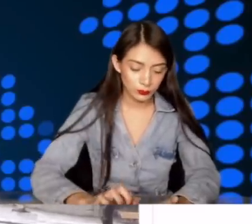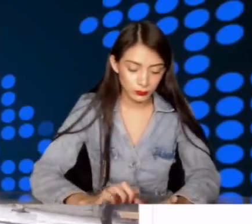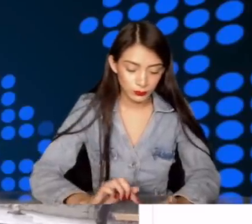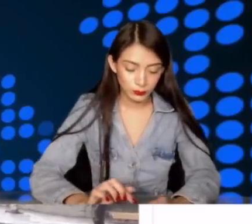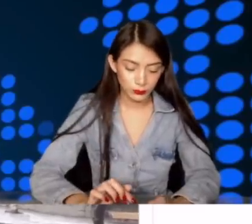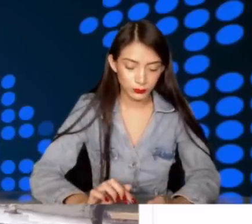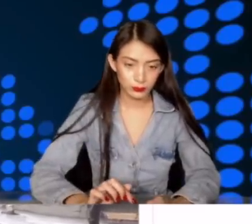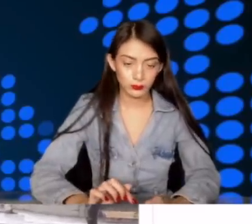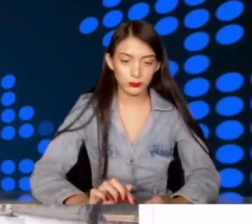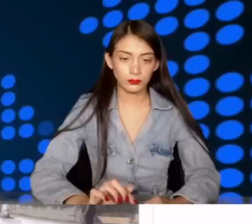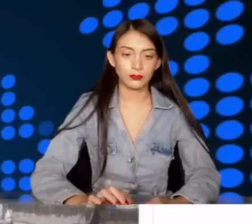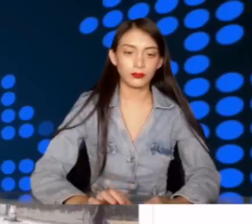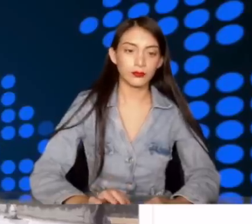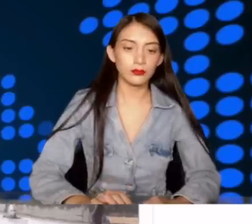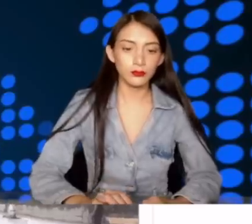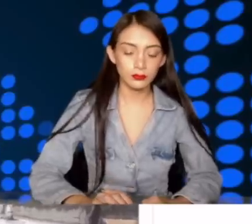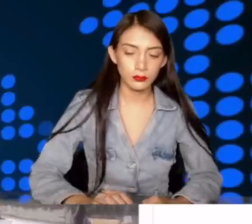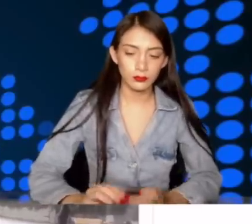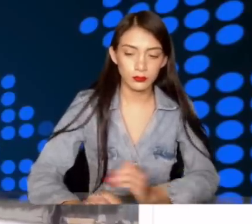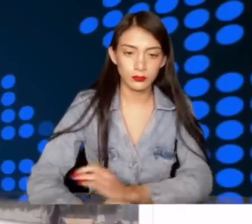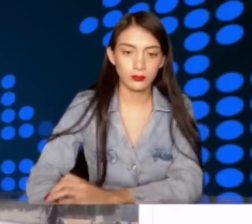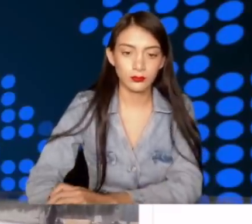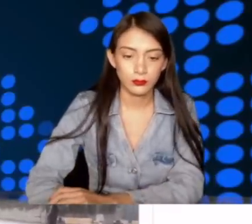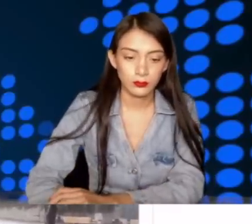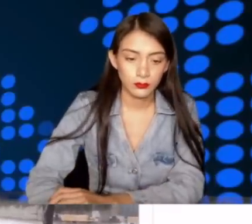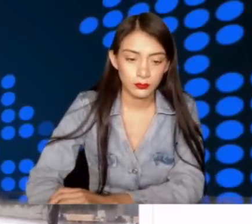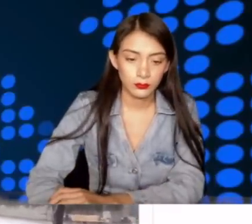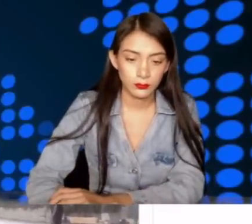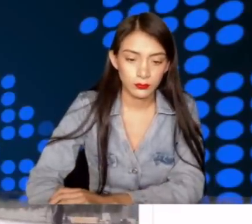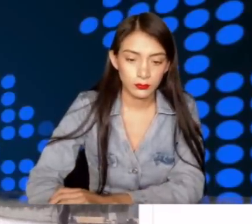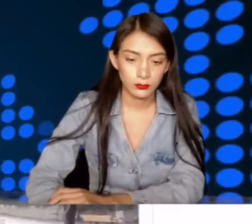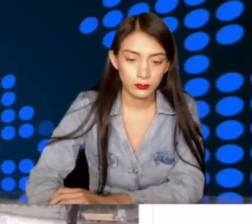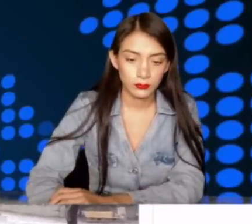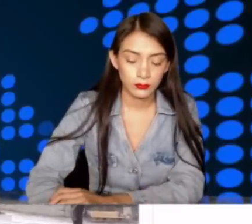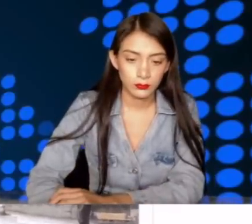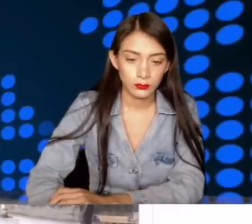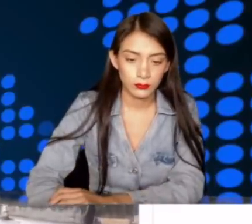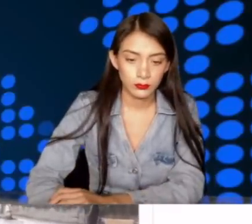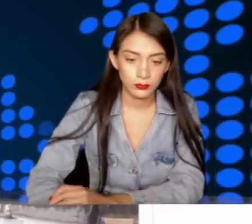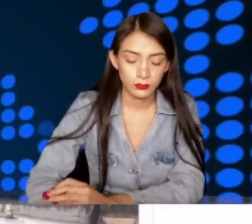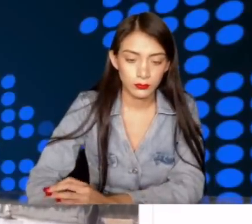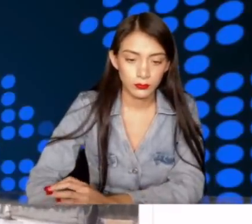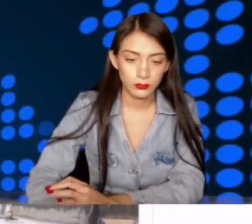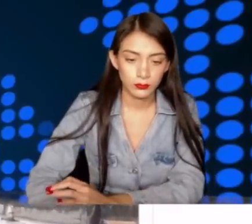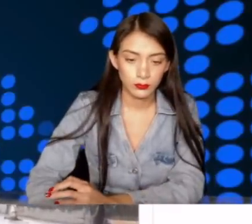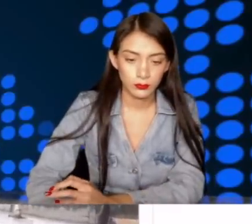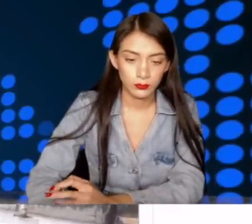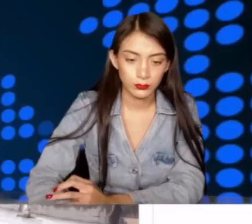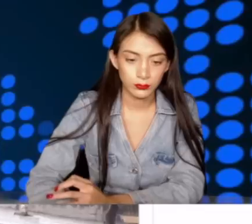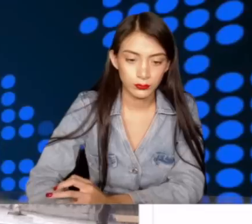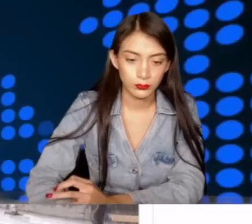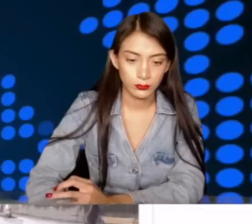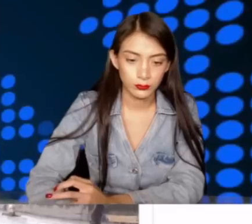de haber destituido a un gobierno cuando es a todas luces un golpe de estado civil, empresarial, policial, militar y con complicidad